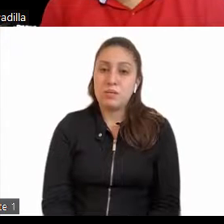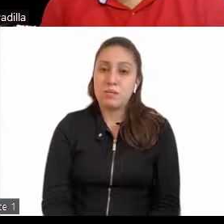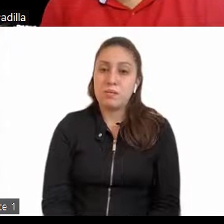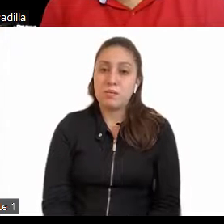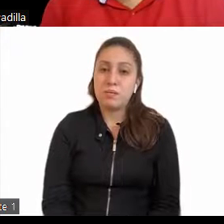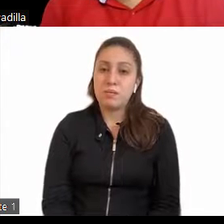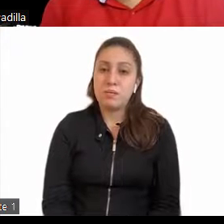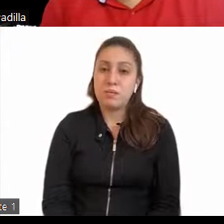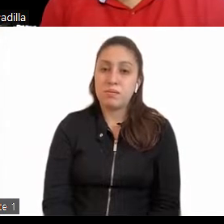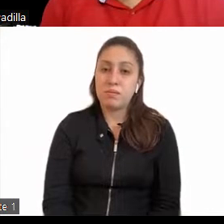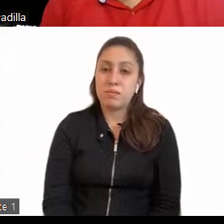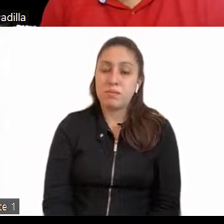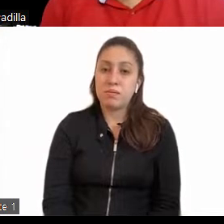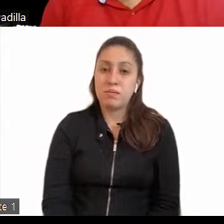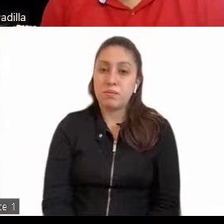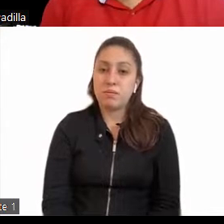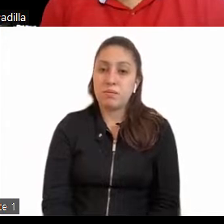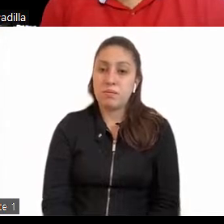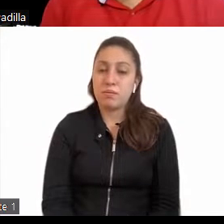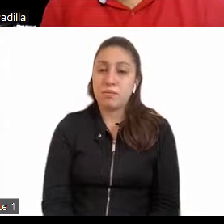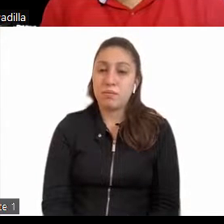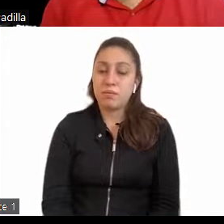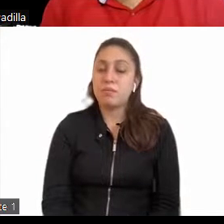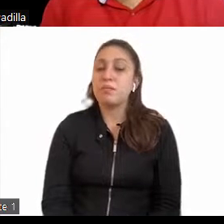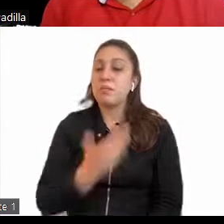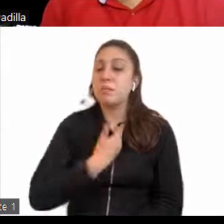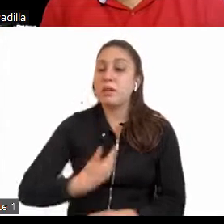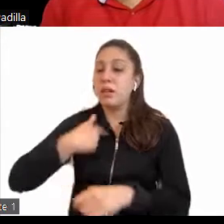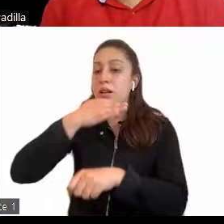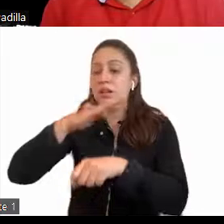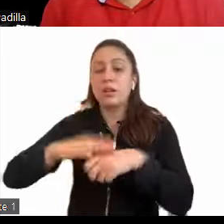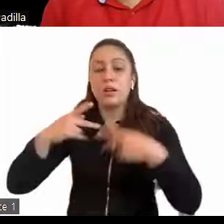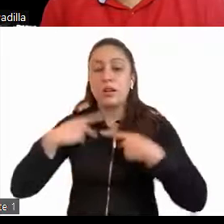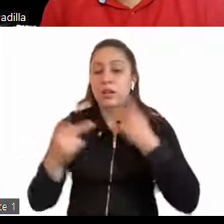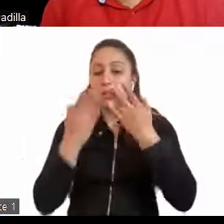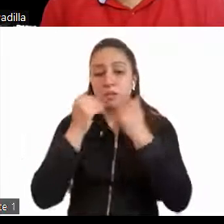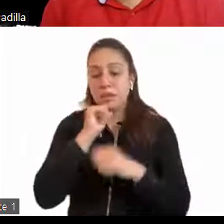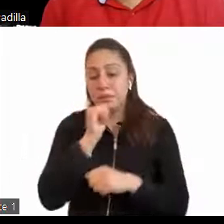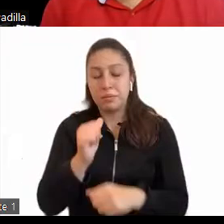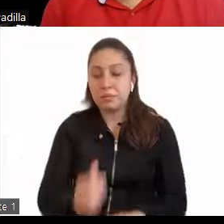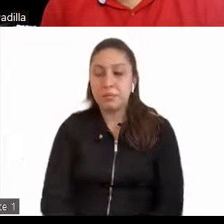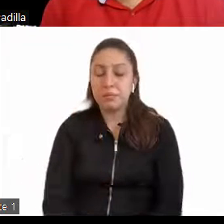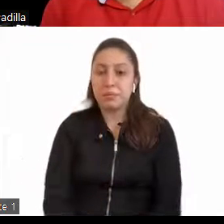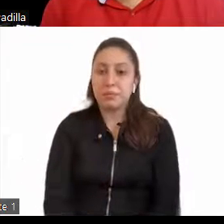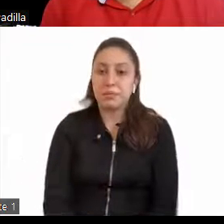Le informo, diputada presidenta, que no hay ni consideraciones al respecto.